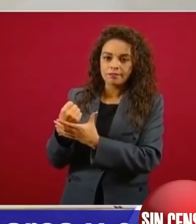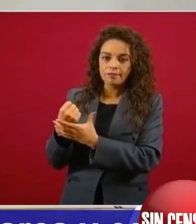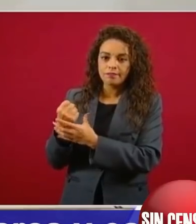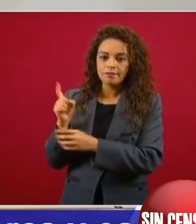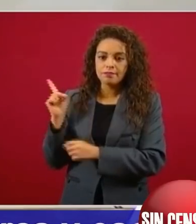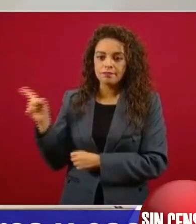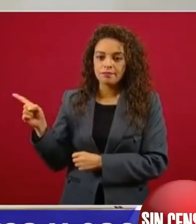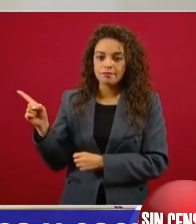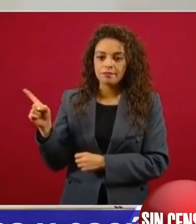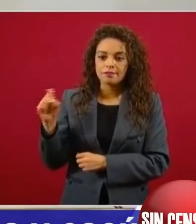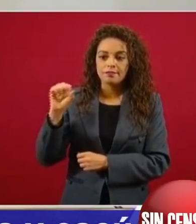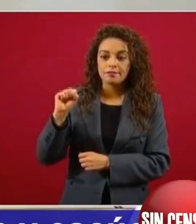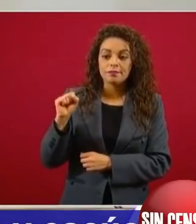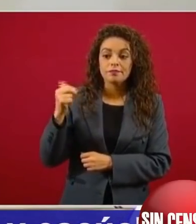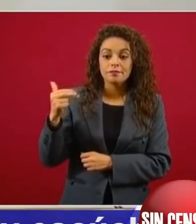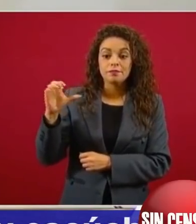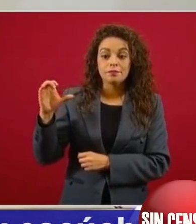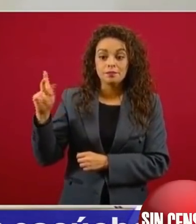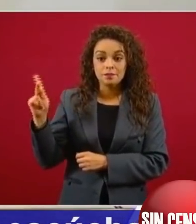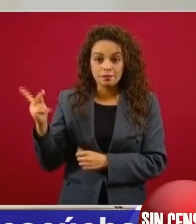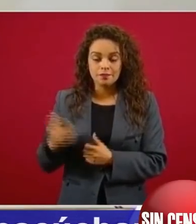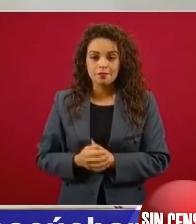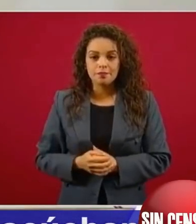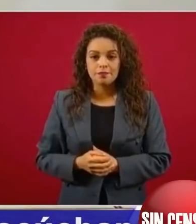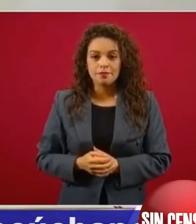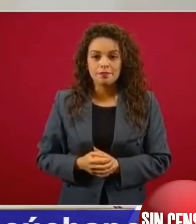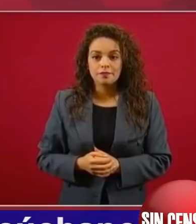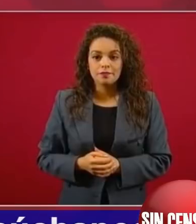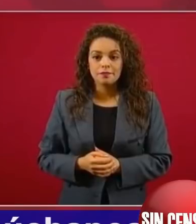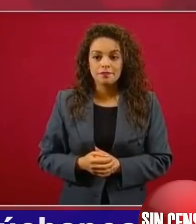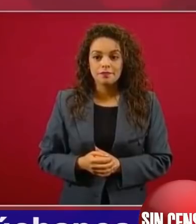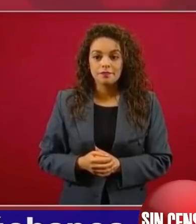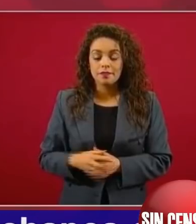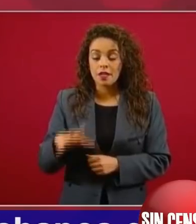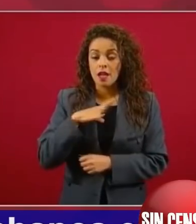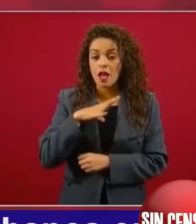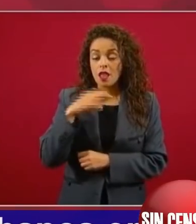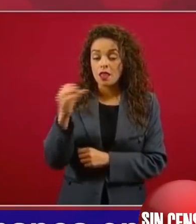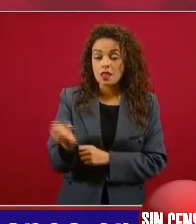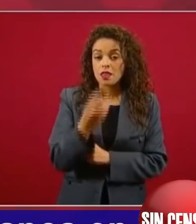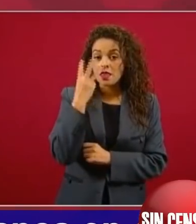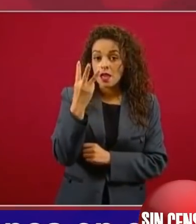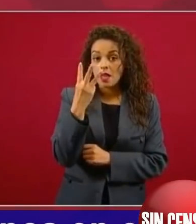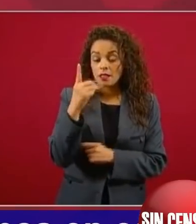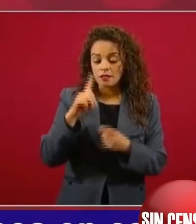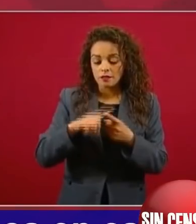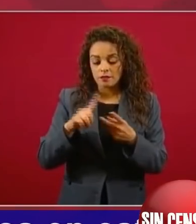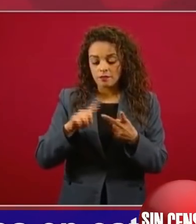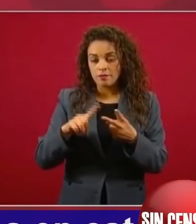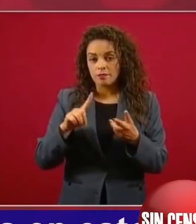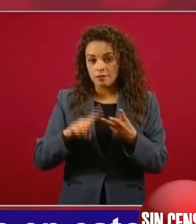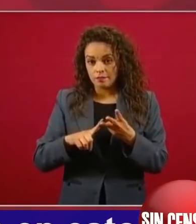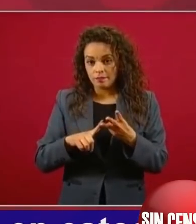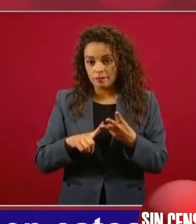20 millones. Habían 3 ramos que manejaban en la Cámara,